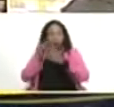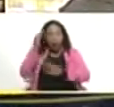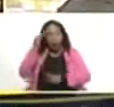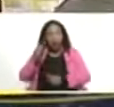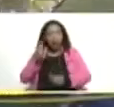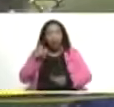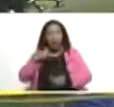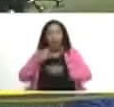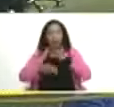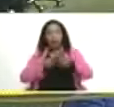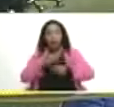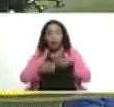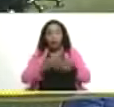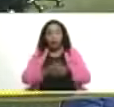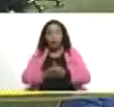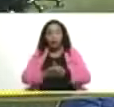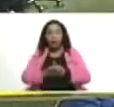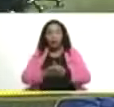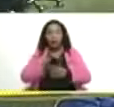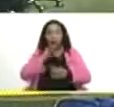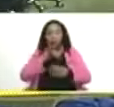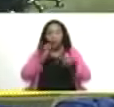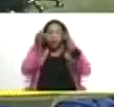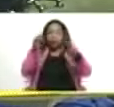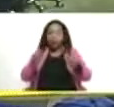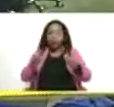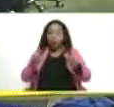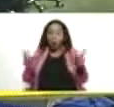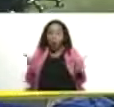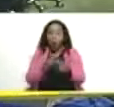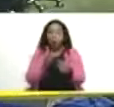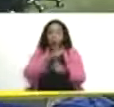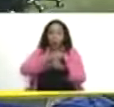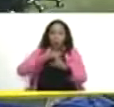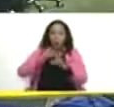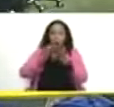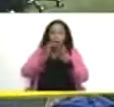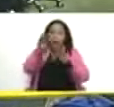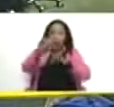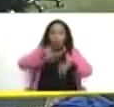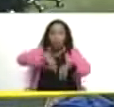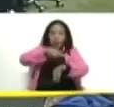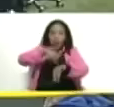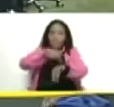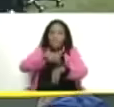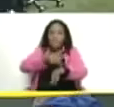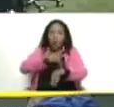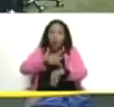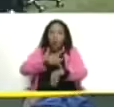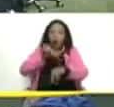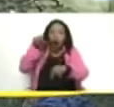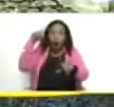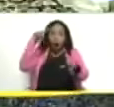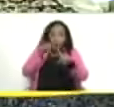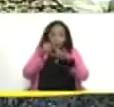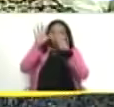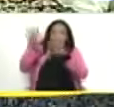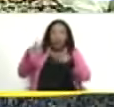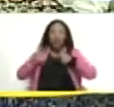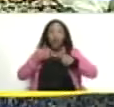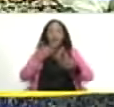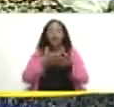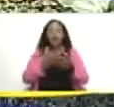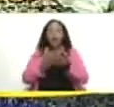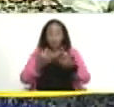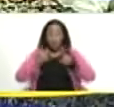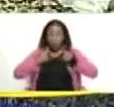que elevar y dar buenas noticias a corto, mediano y largo plazo. Esa es la meta que me propongo